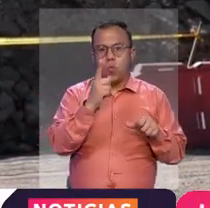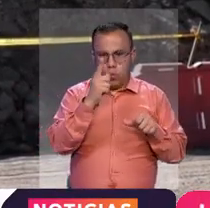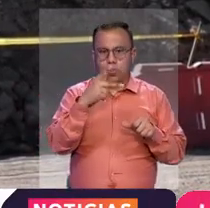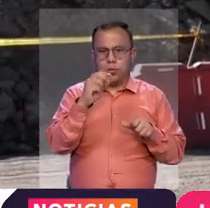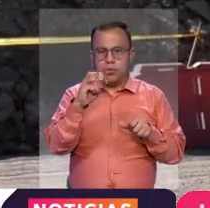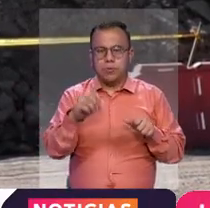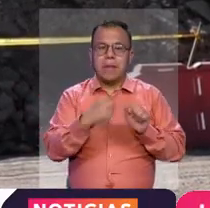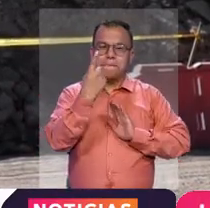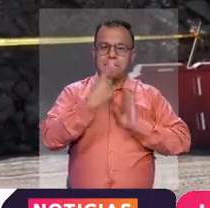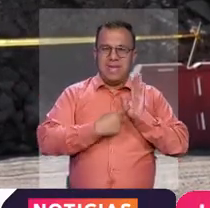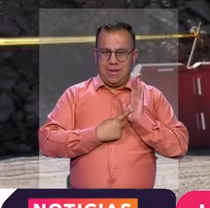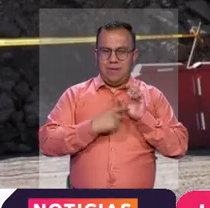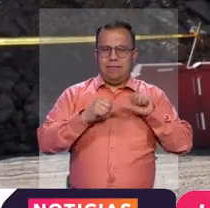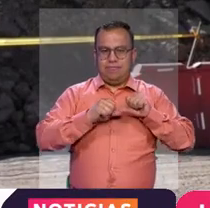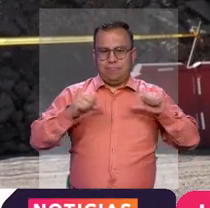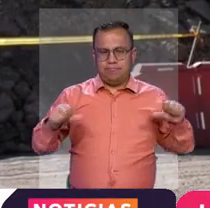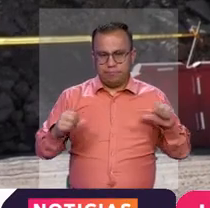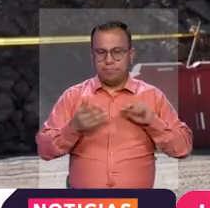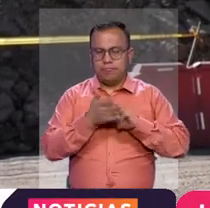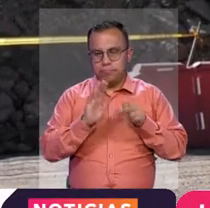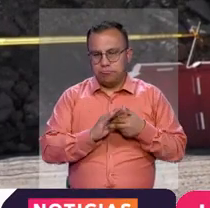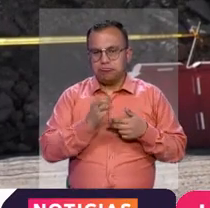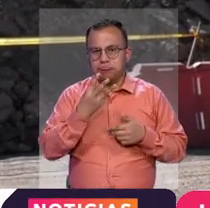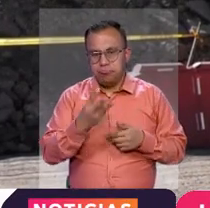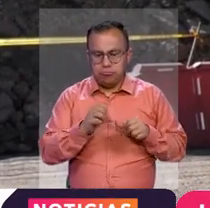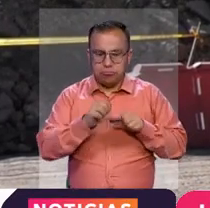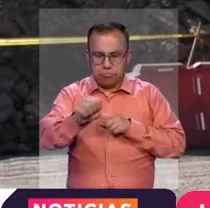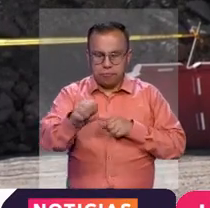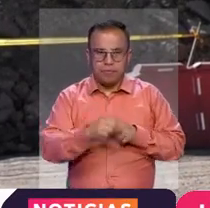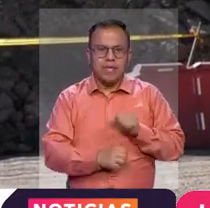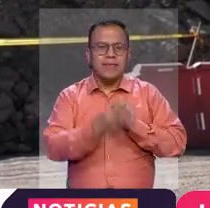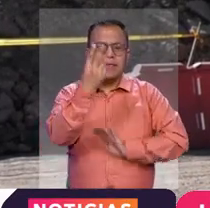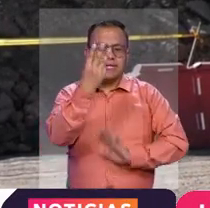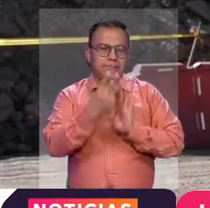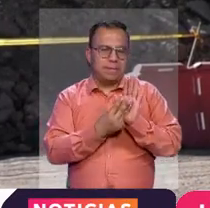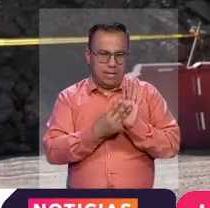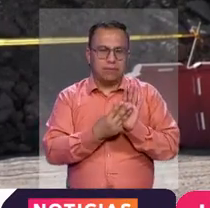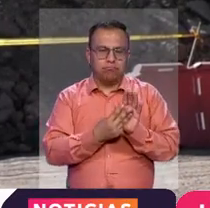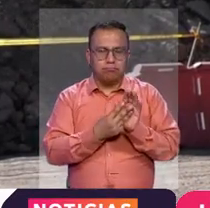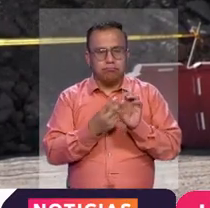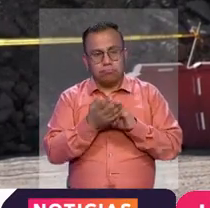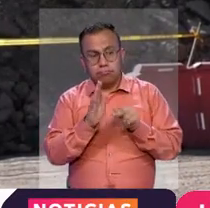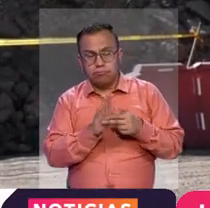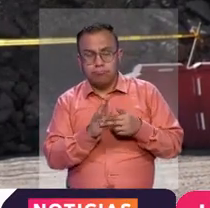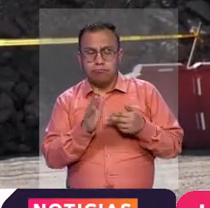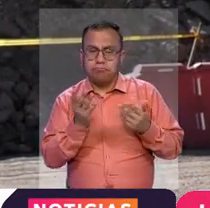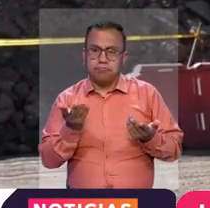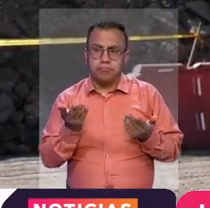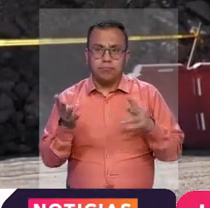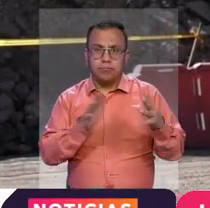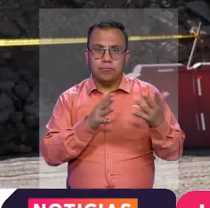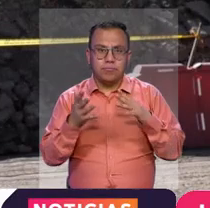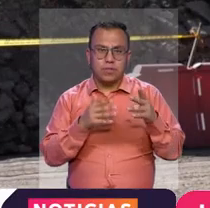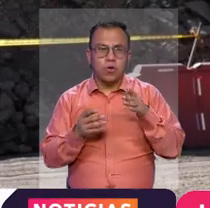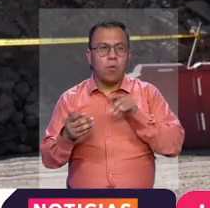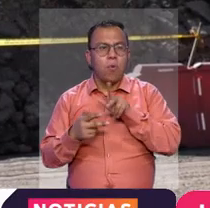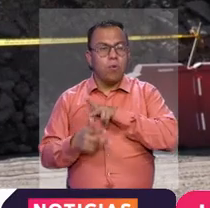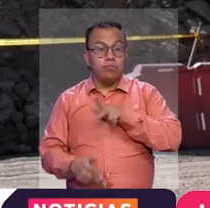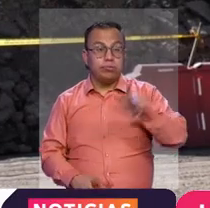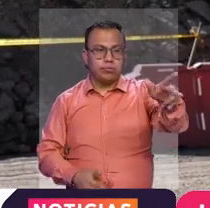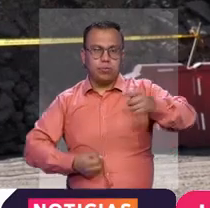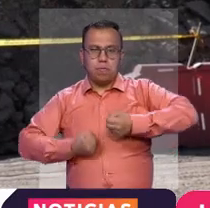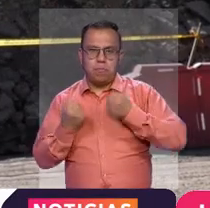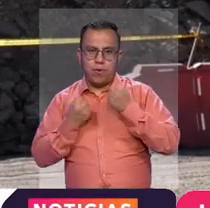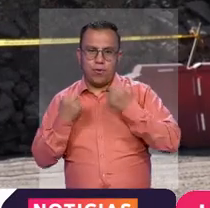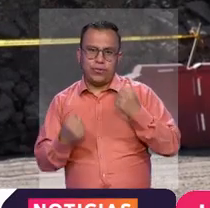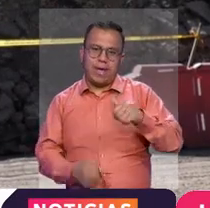por el ancho de un carril, que son 3 metros, o sea, 3.000 metros. Si nos fuéramos para Armenia,